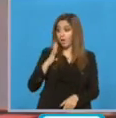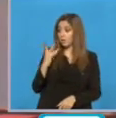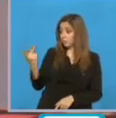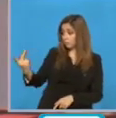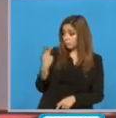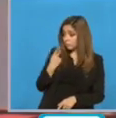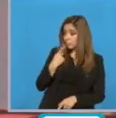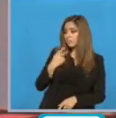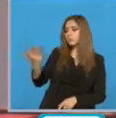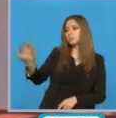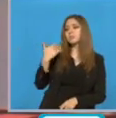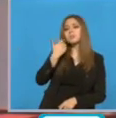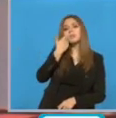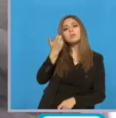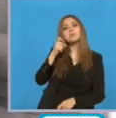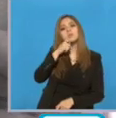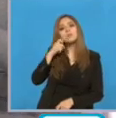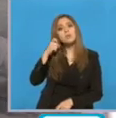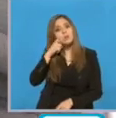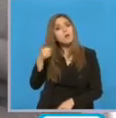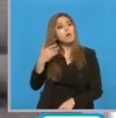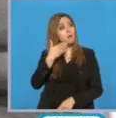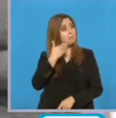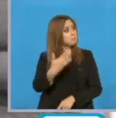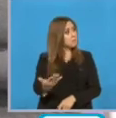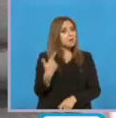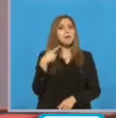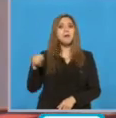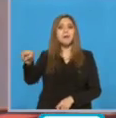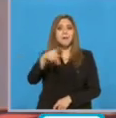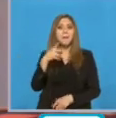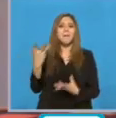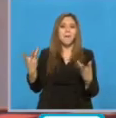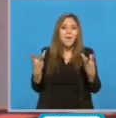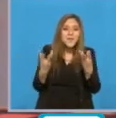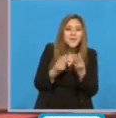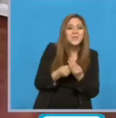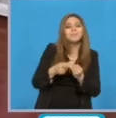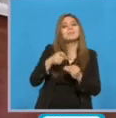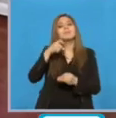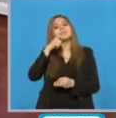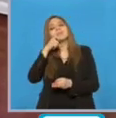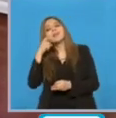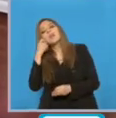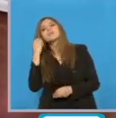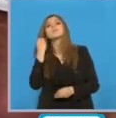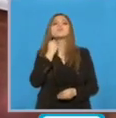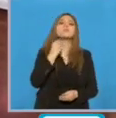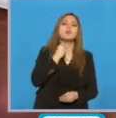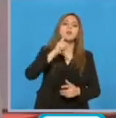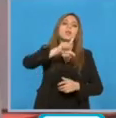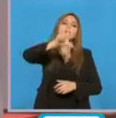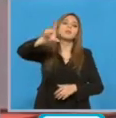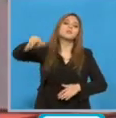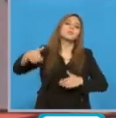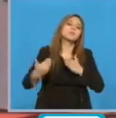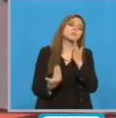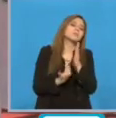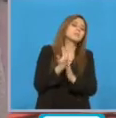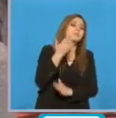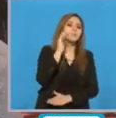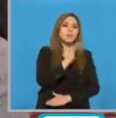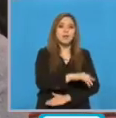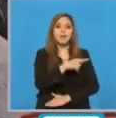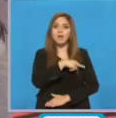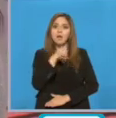busca sexualmente. A lo mejor la pareja dice, ay, qué bien, qué padre, ¿no? Él dice, ¿Cómo mi se te ocurrió amor, ahorita? estuviste hecho un tigre en la noche. Y el otro